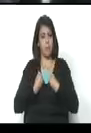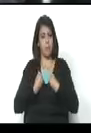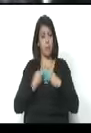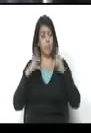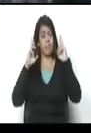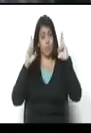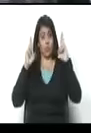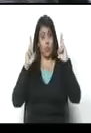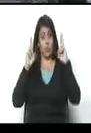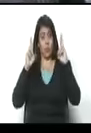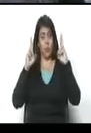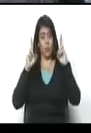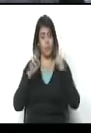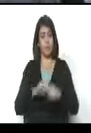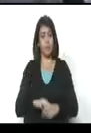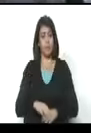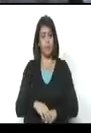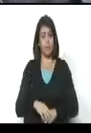Ojalá